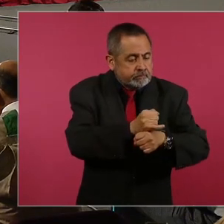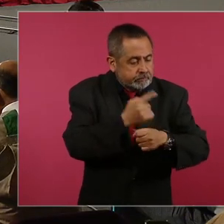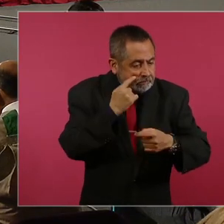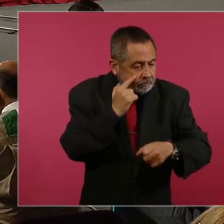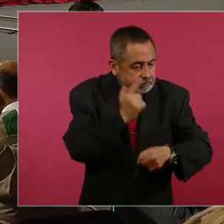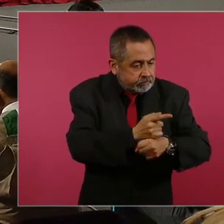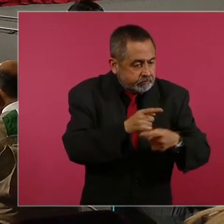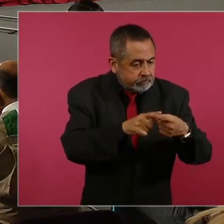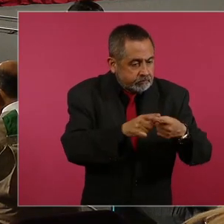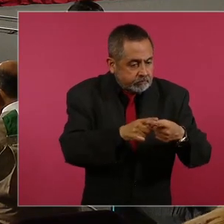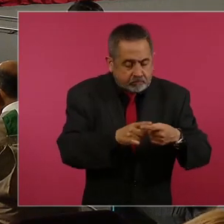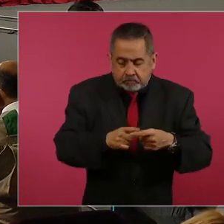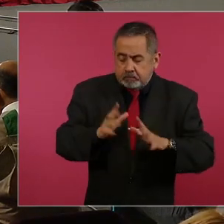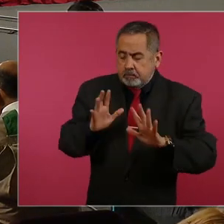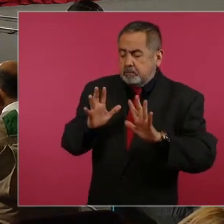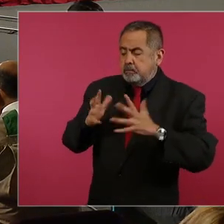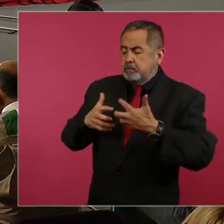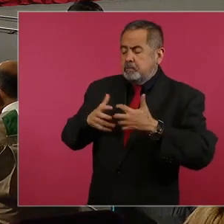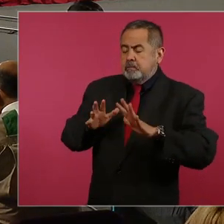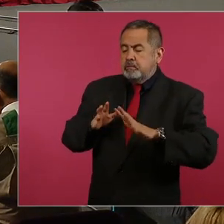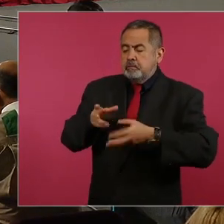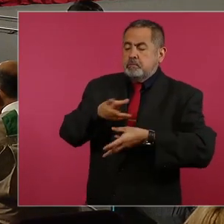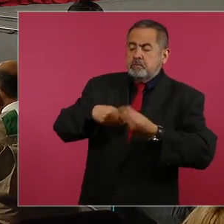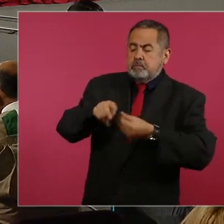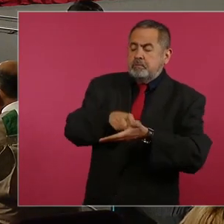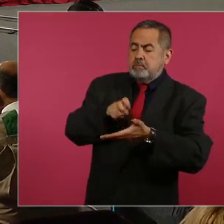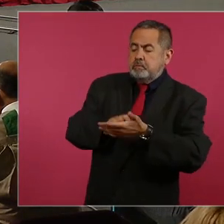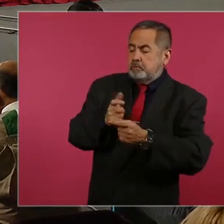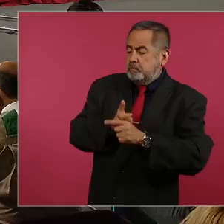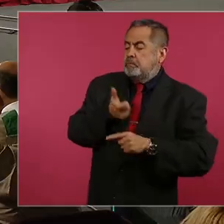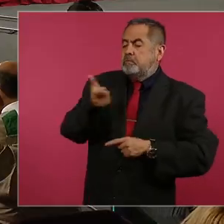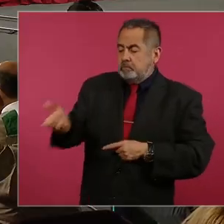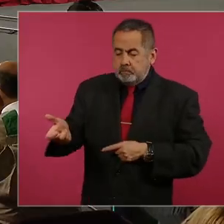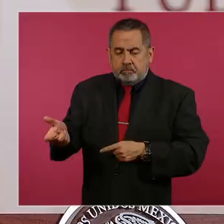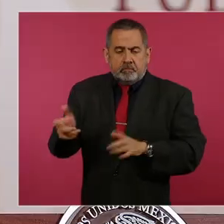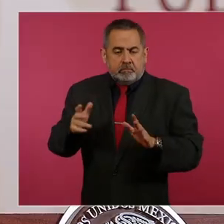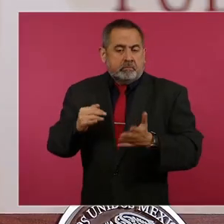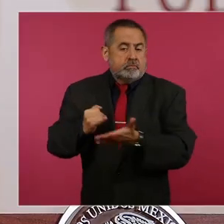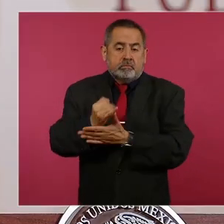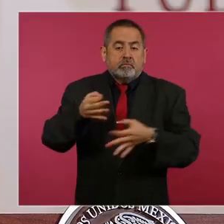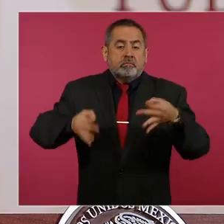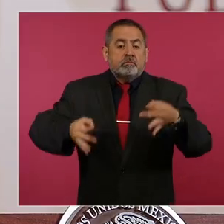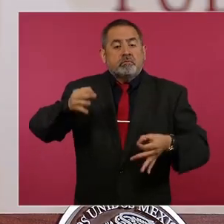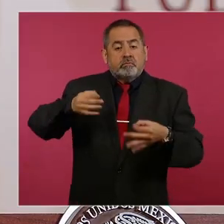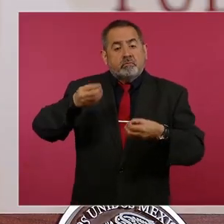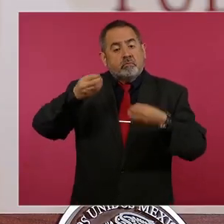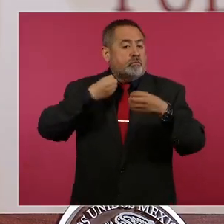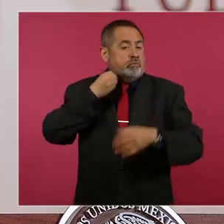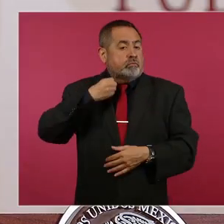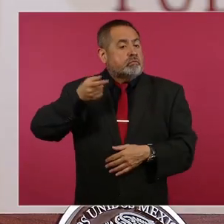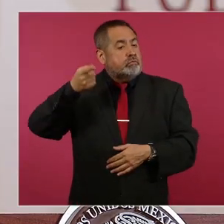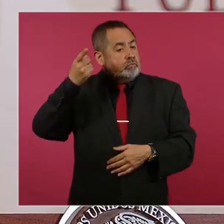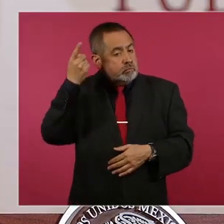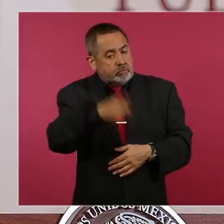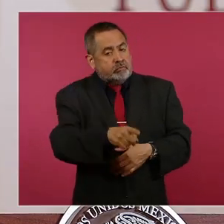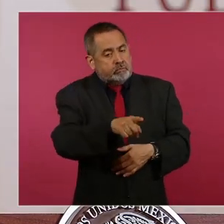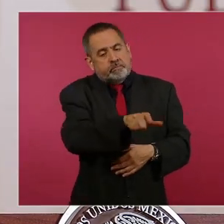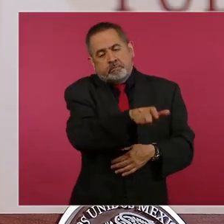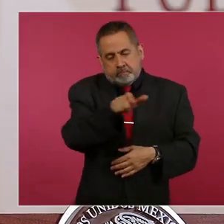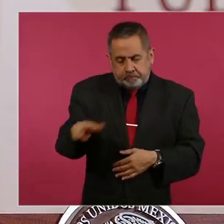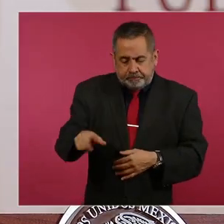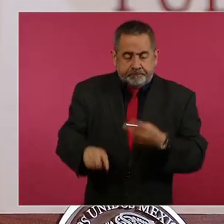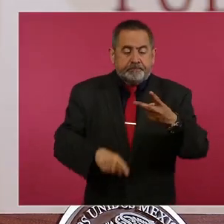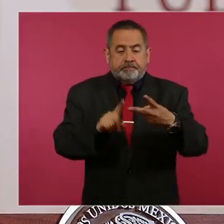las empresas de Grupo Salinas y un pago por una resolución judicial. El segundo punto tiene que ver con los